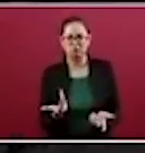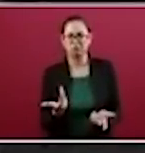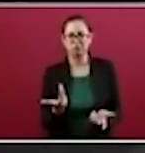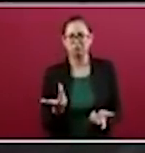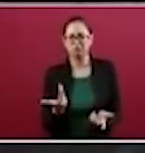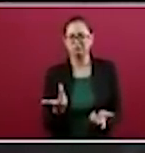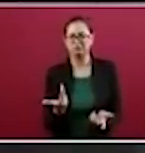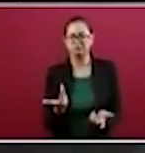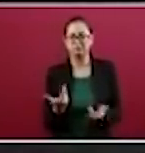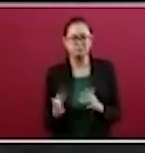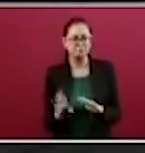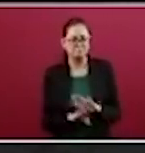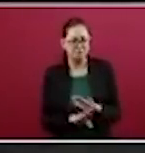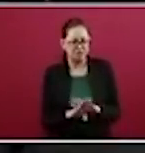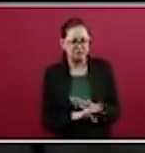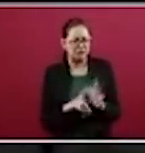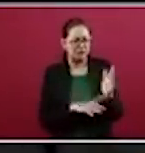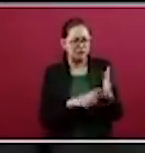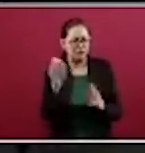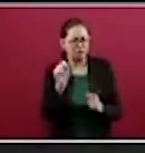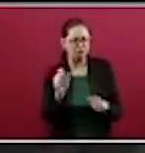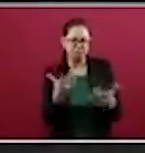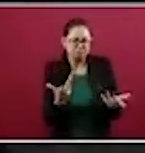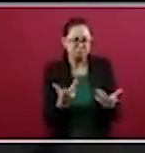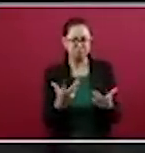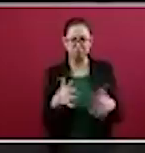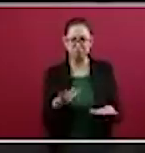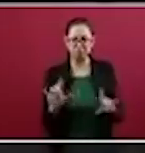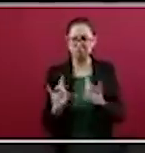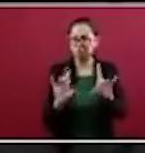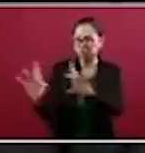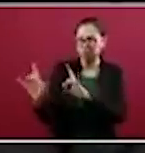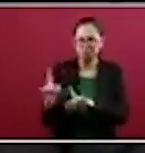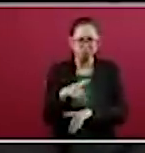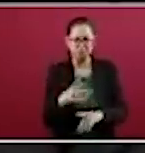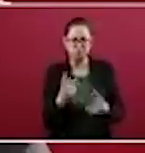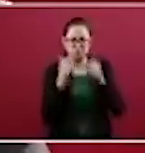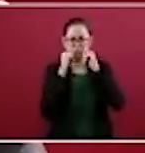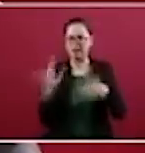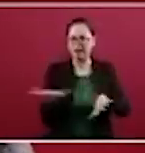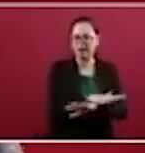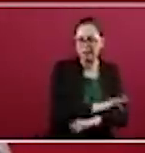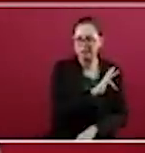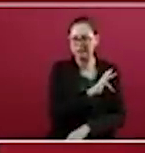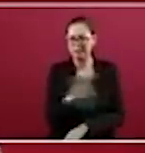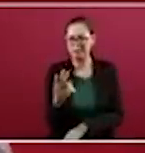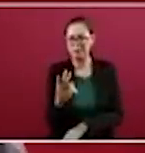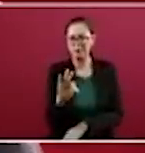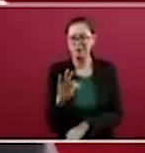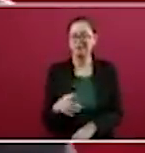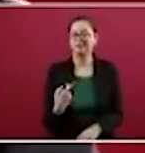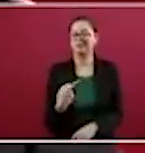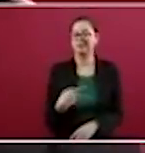algo que puede cambiarse de acuerdo a circunstancias, pero